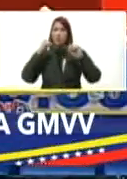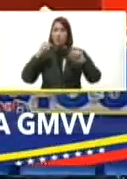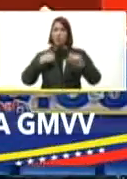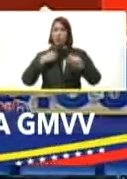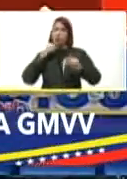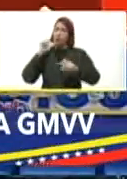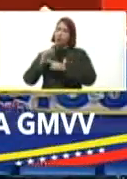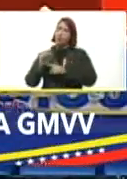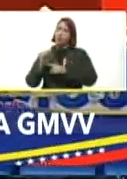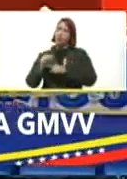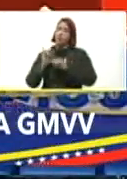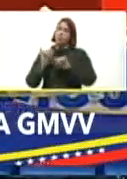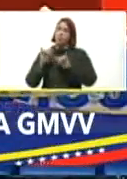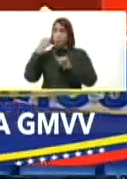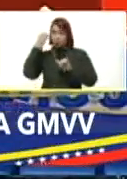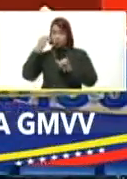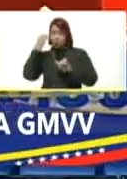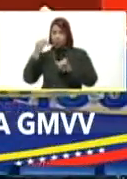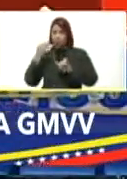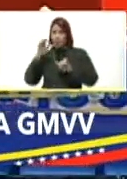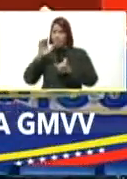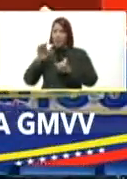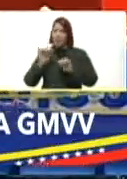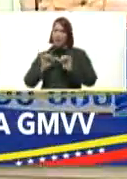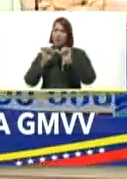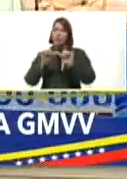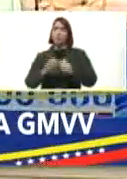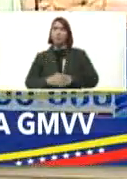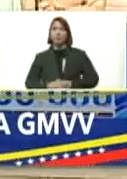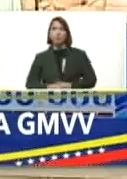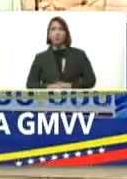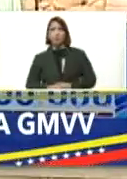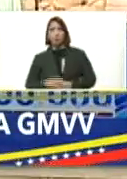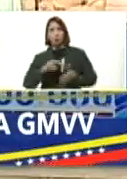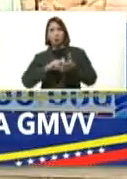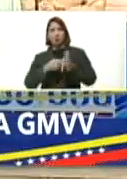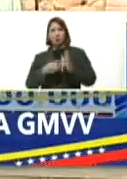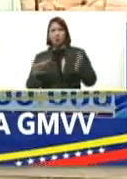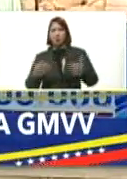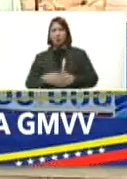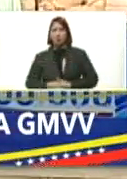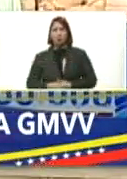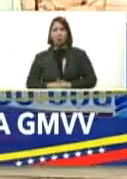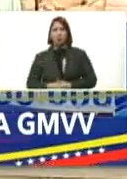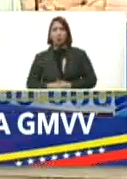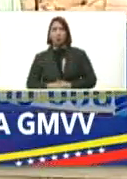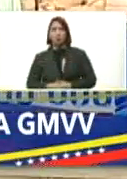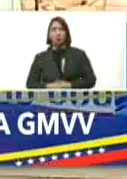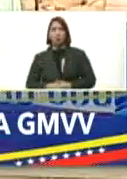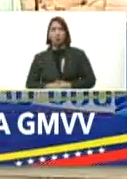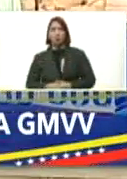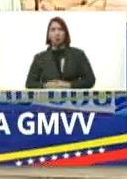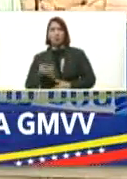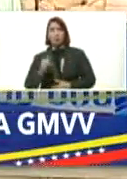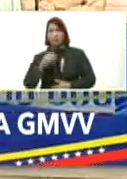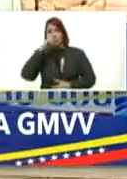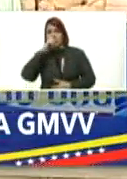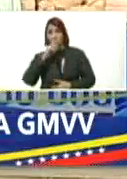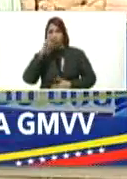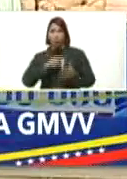le contesto en el mismo sueño, ¡la patria sigue! ¿Qué significará, verdad? Y aparece el año